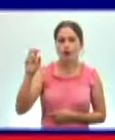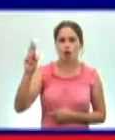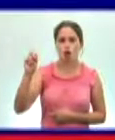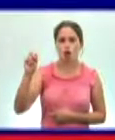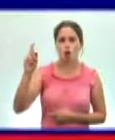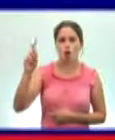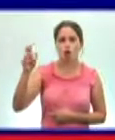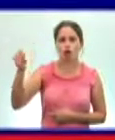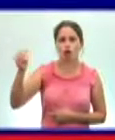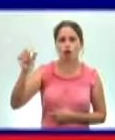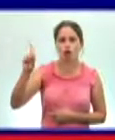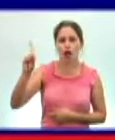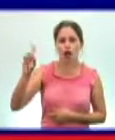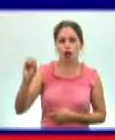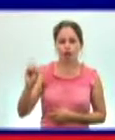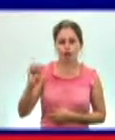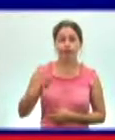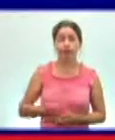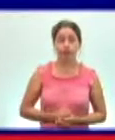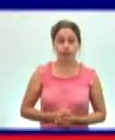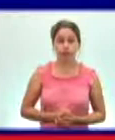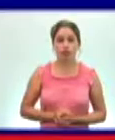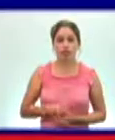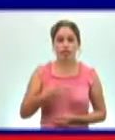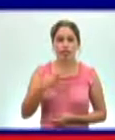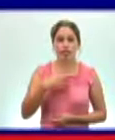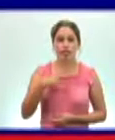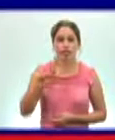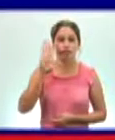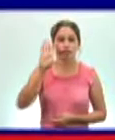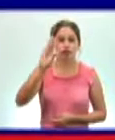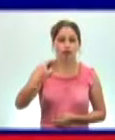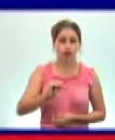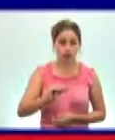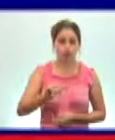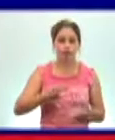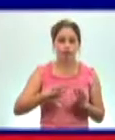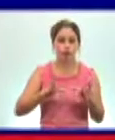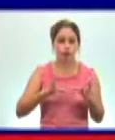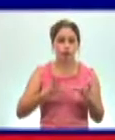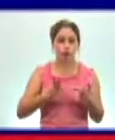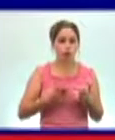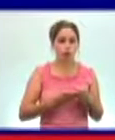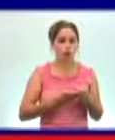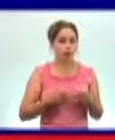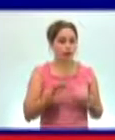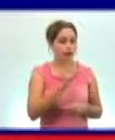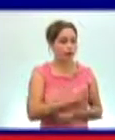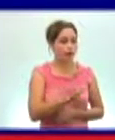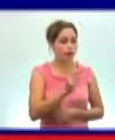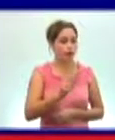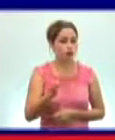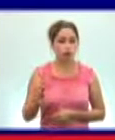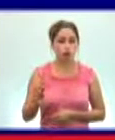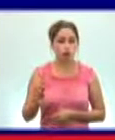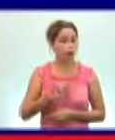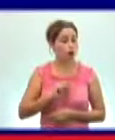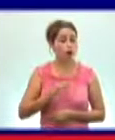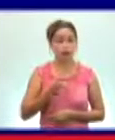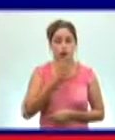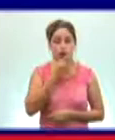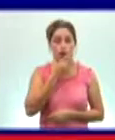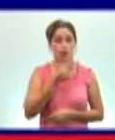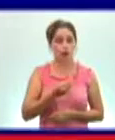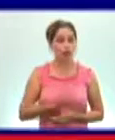que piensa y no lo expresa ante las personas que necesitan escucharlo, aunque no les guste. Eso es esencial y eso